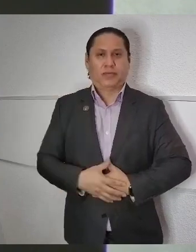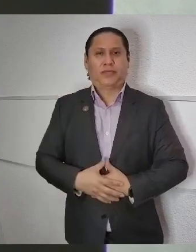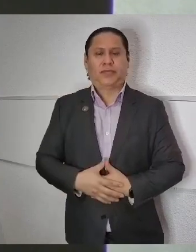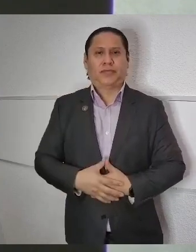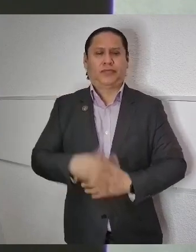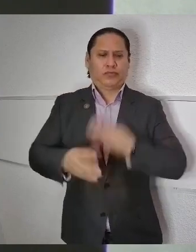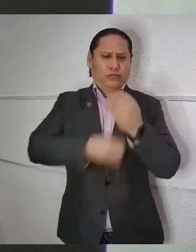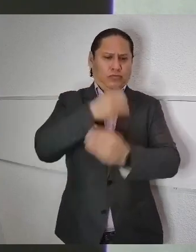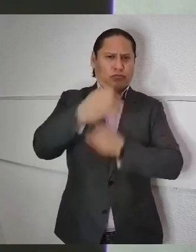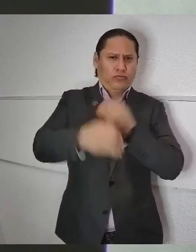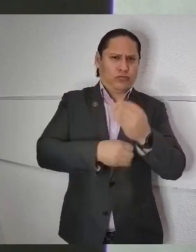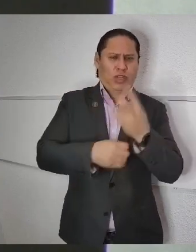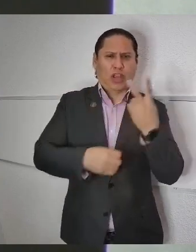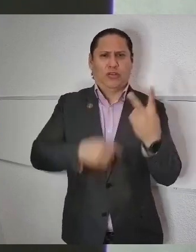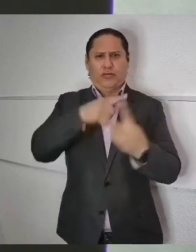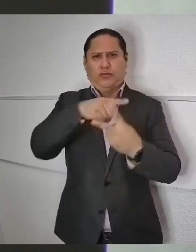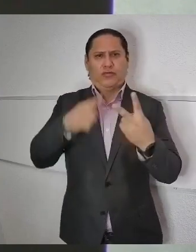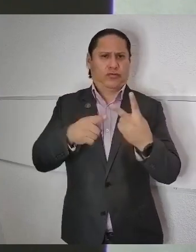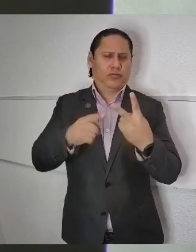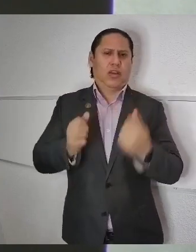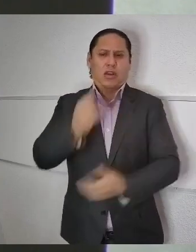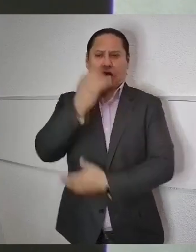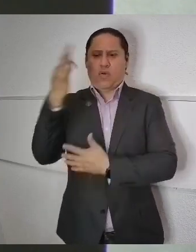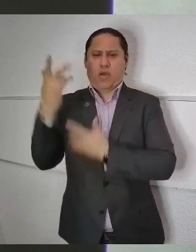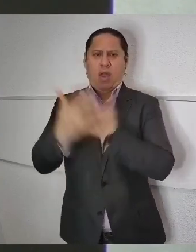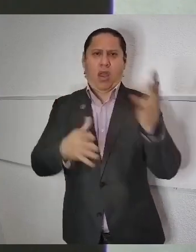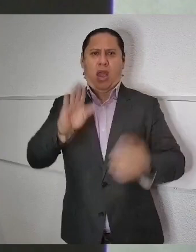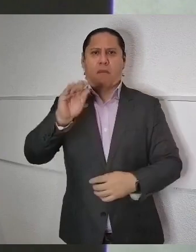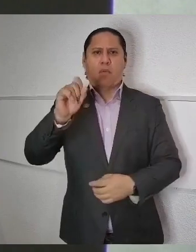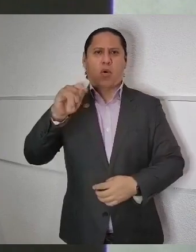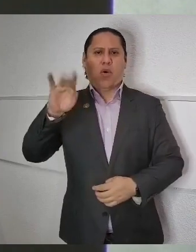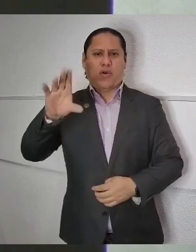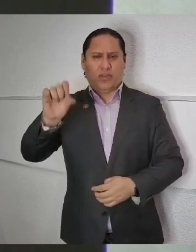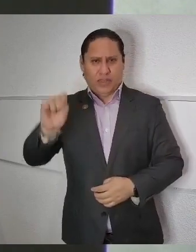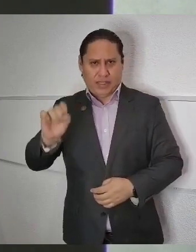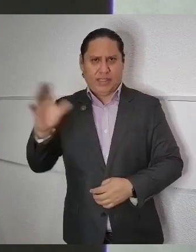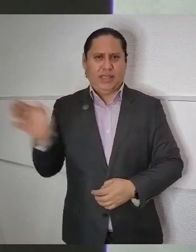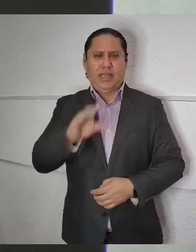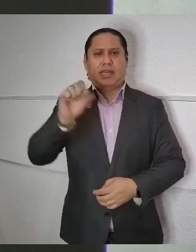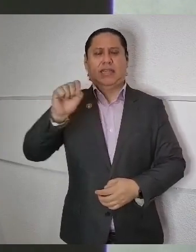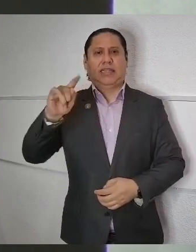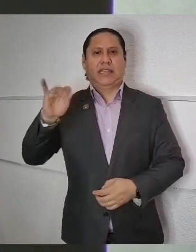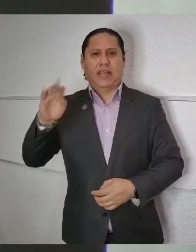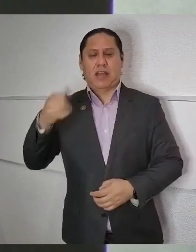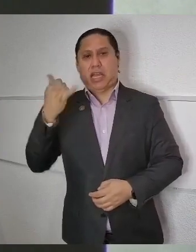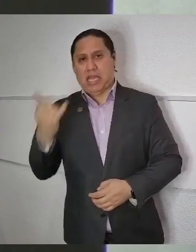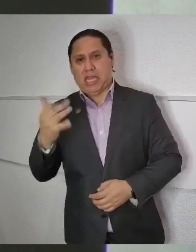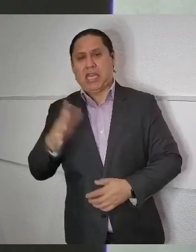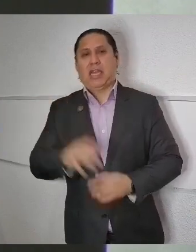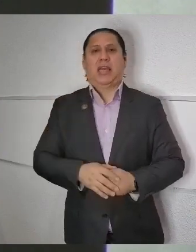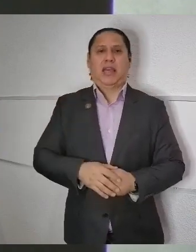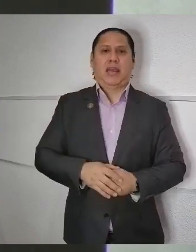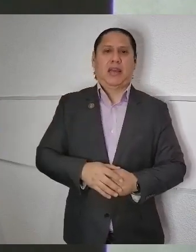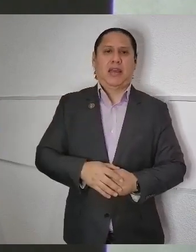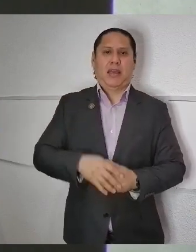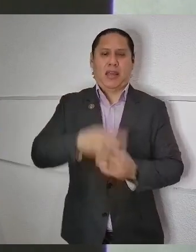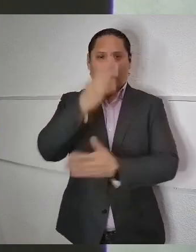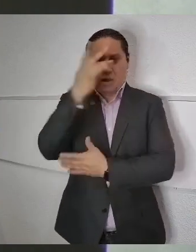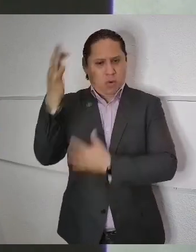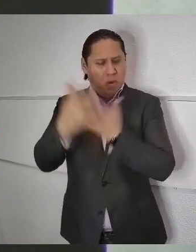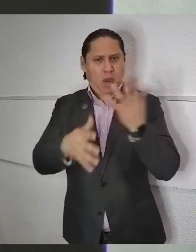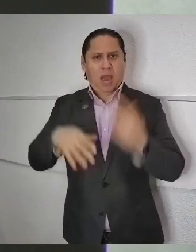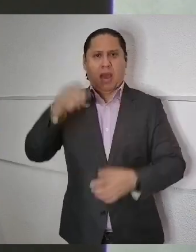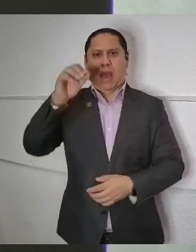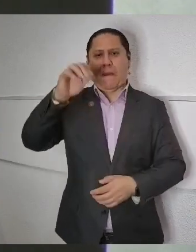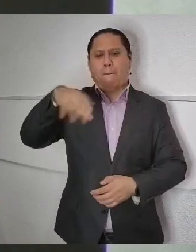y discutida por dos comisiones, la de Bosques y Selvas y la de Medio Ambiente y Cambio Climático,